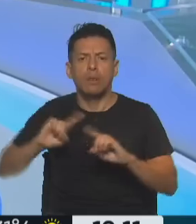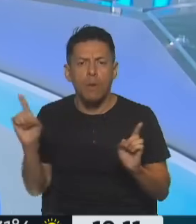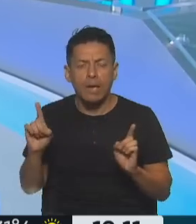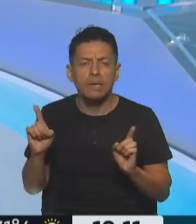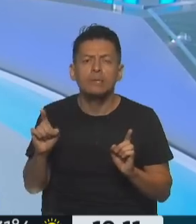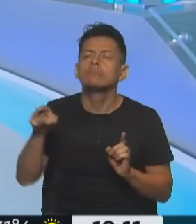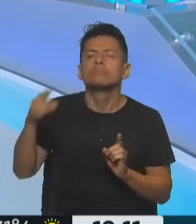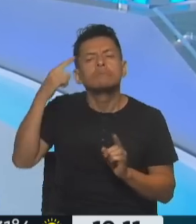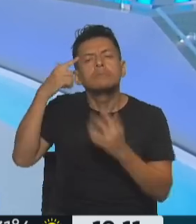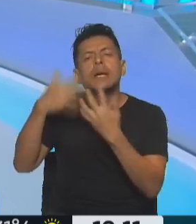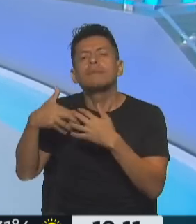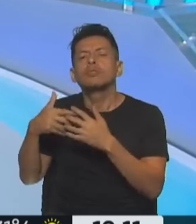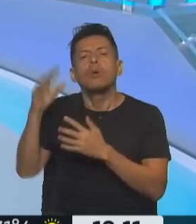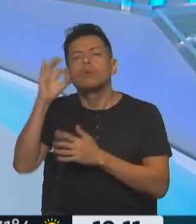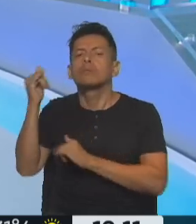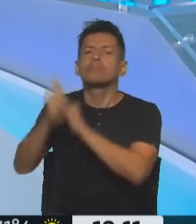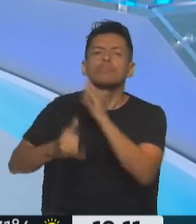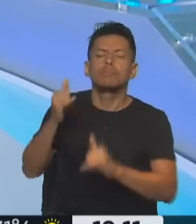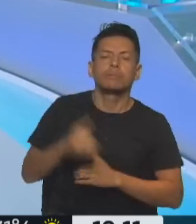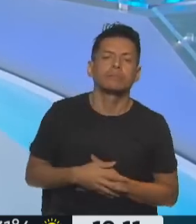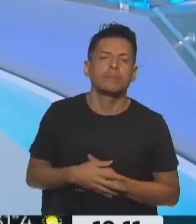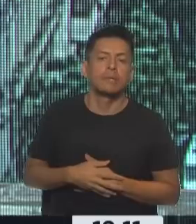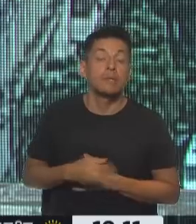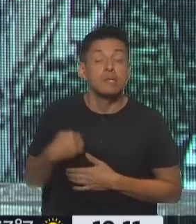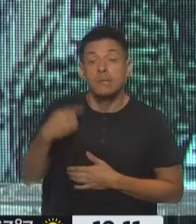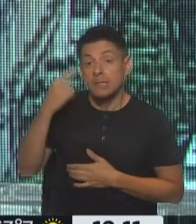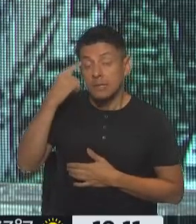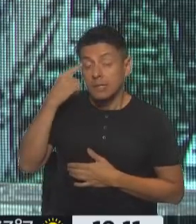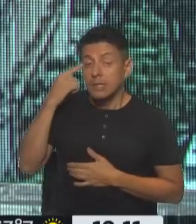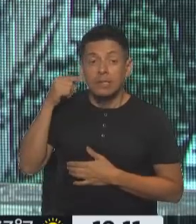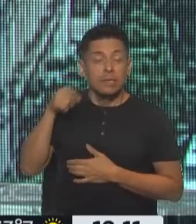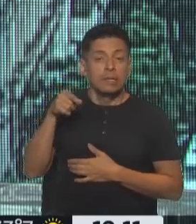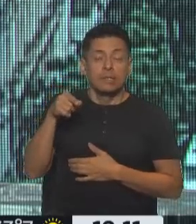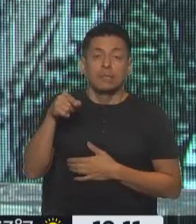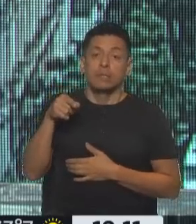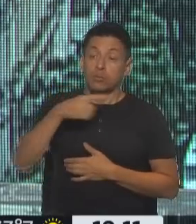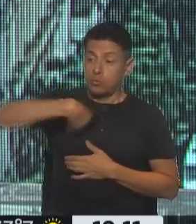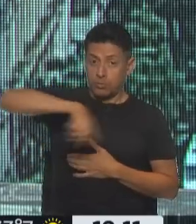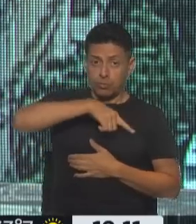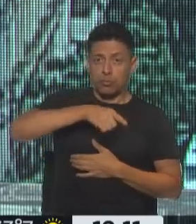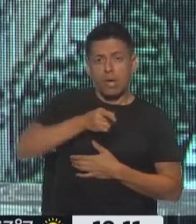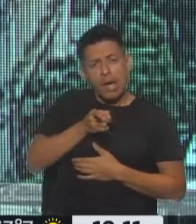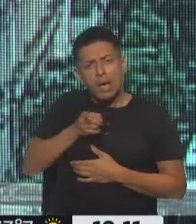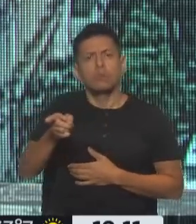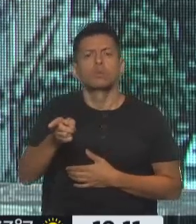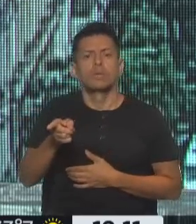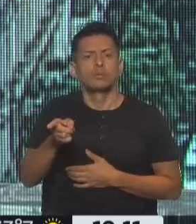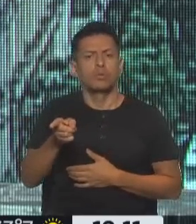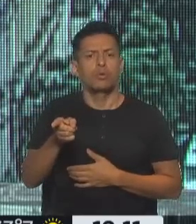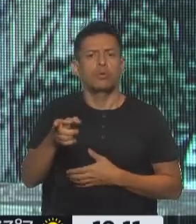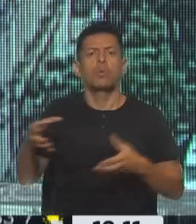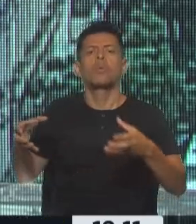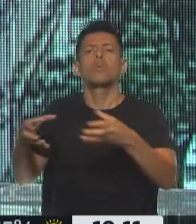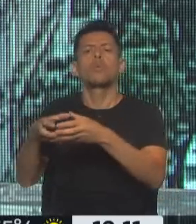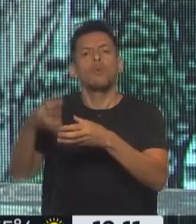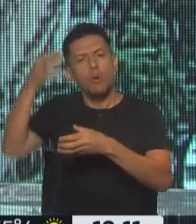después de analizarlo un poco? Bueno, convencido más que nunca que la acusación que encabezamos contra los 4